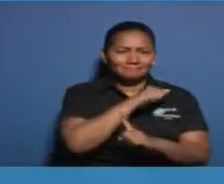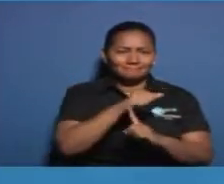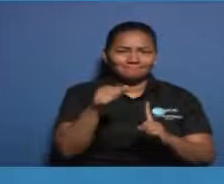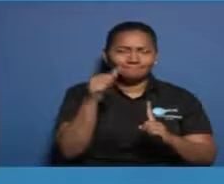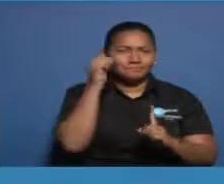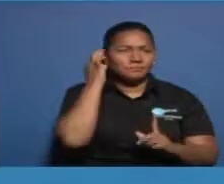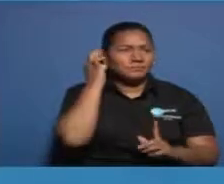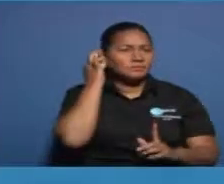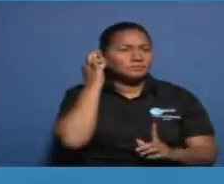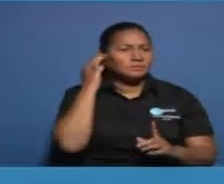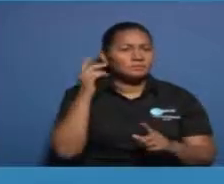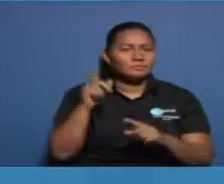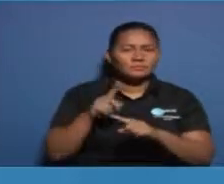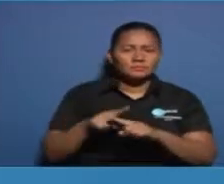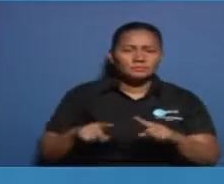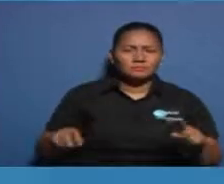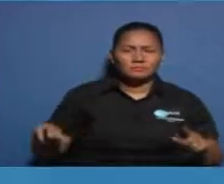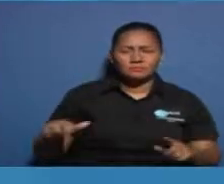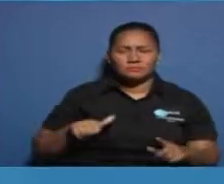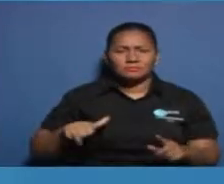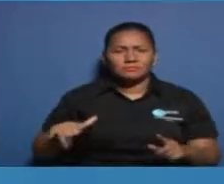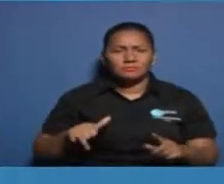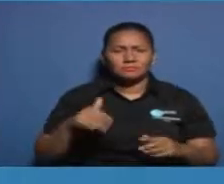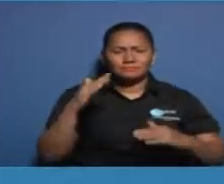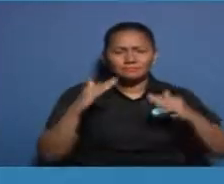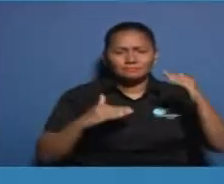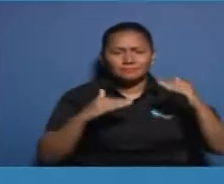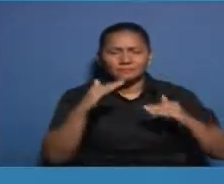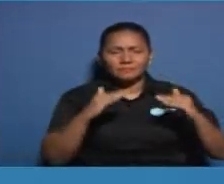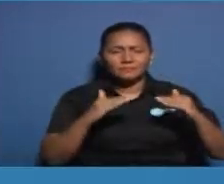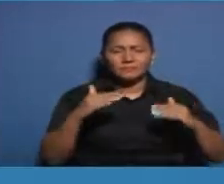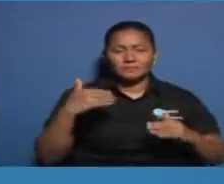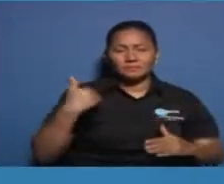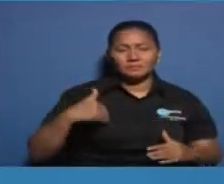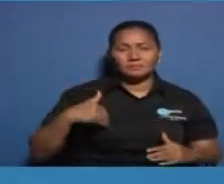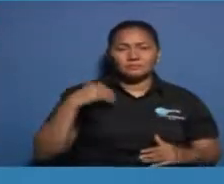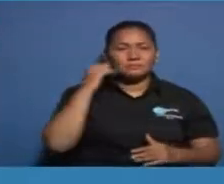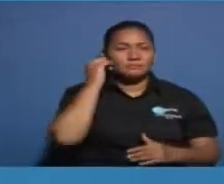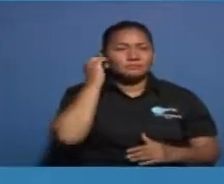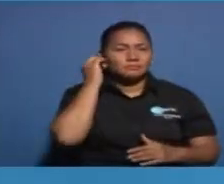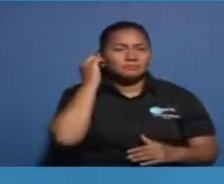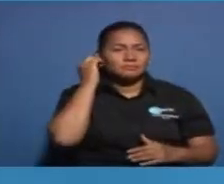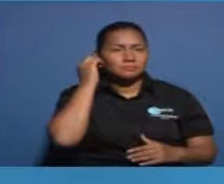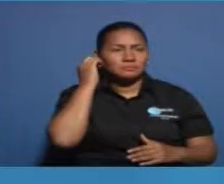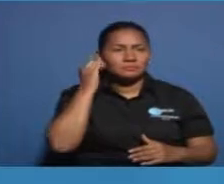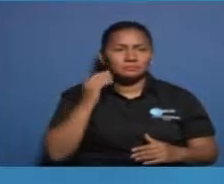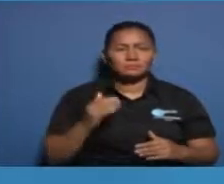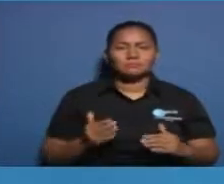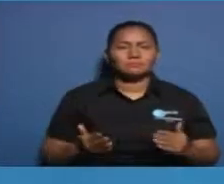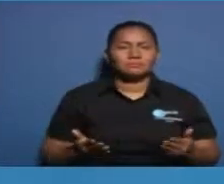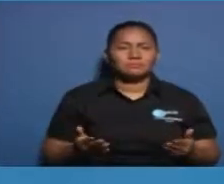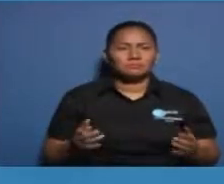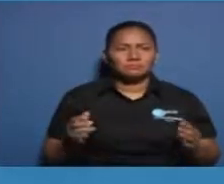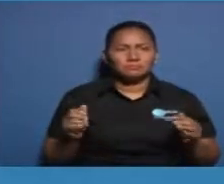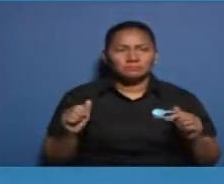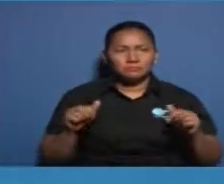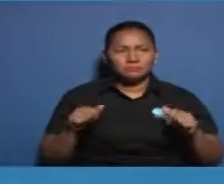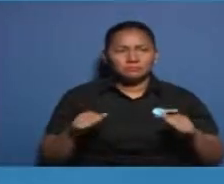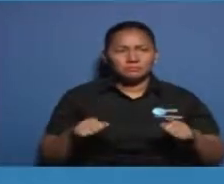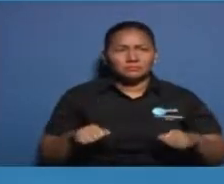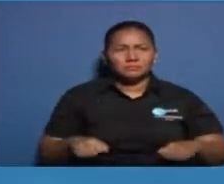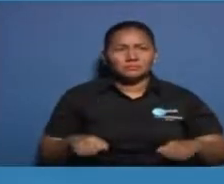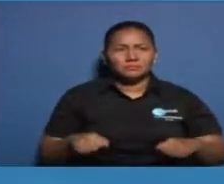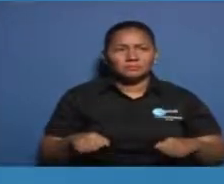función de las desigualdades existentes entre hombres y mujeres en función del poder que el hombre ejerce